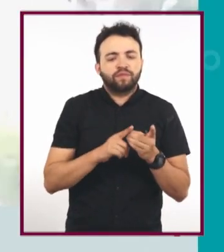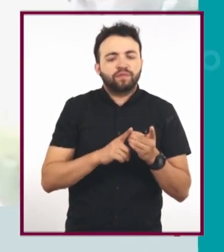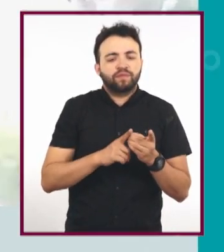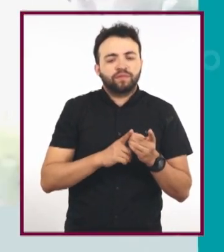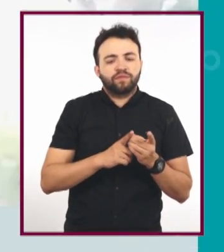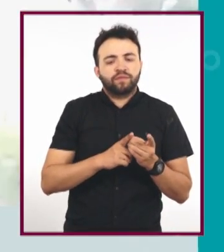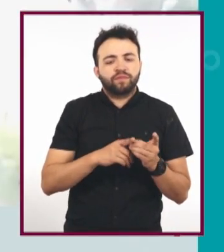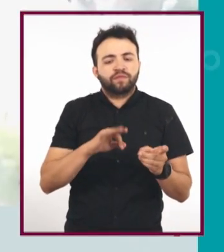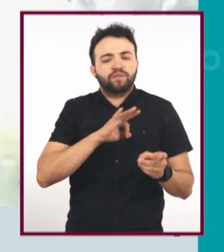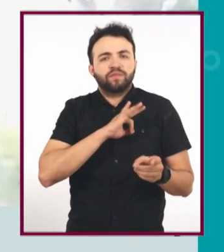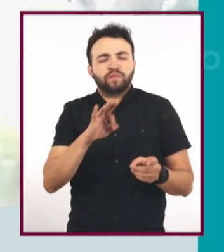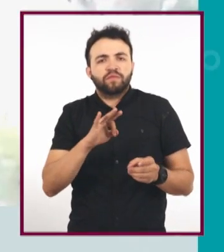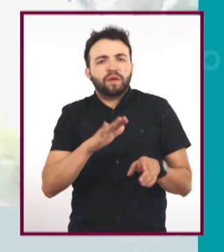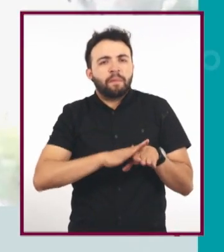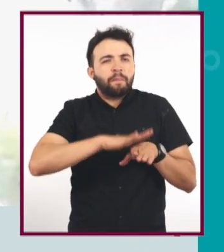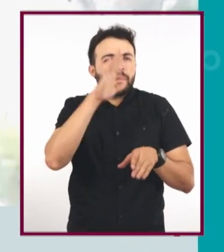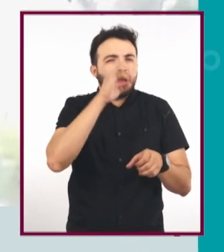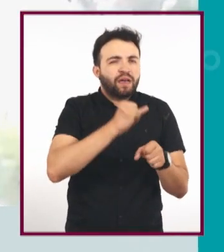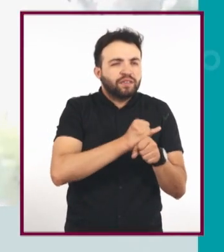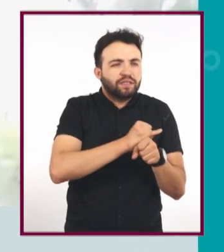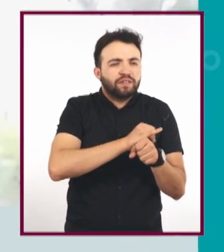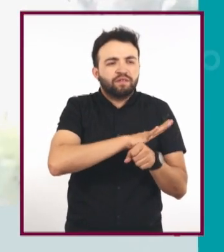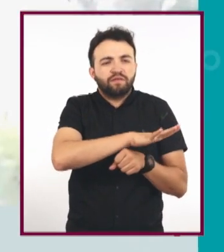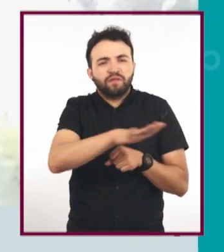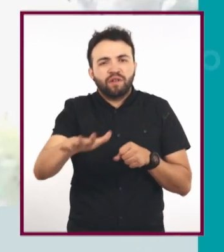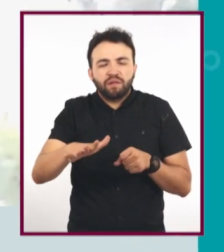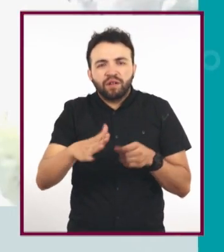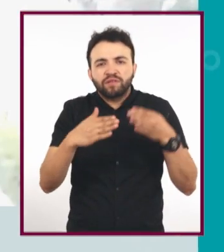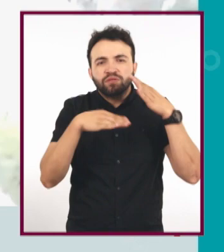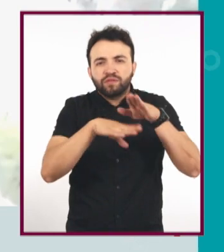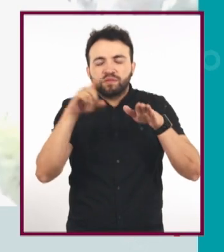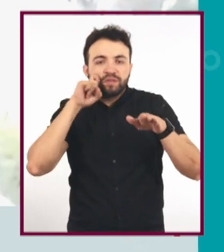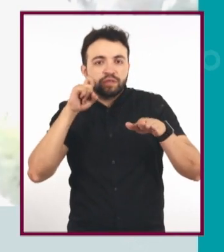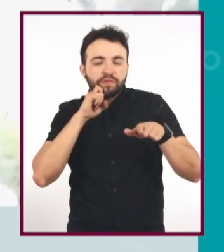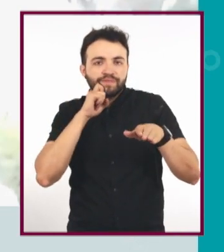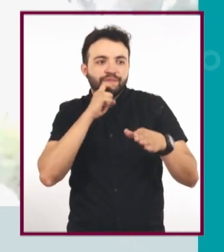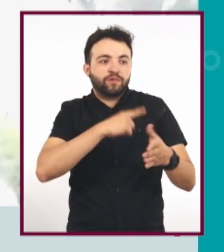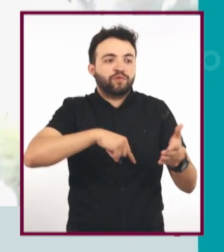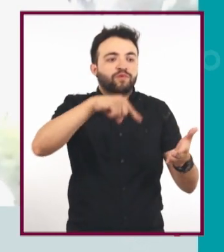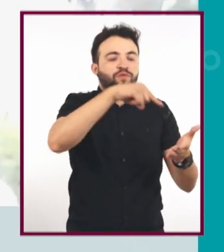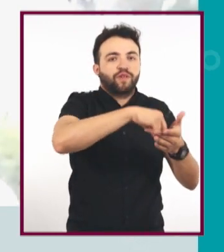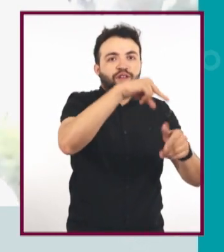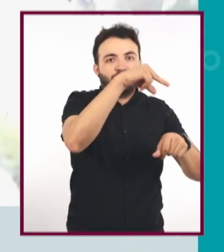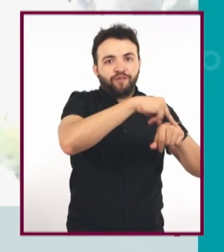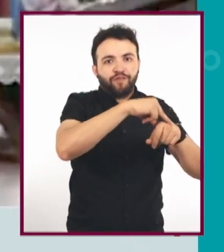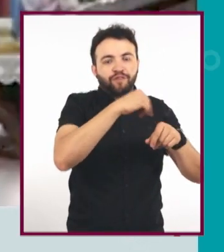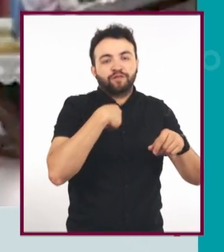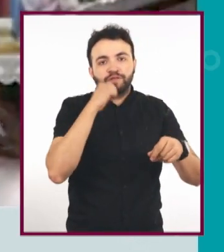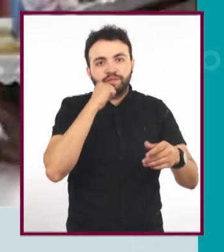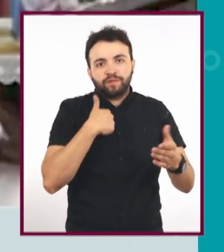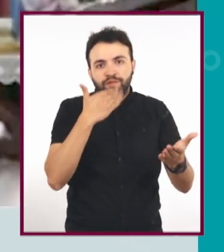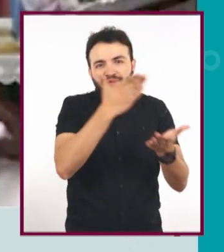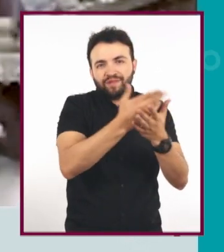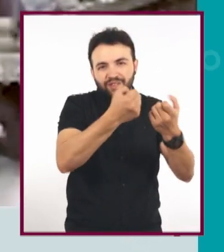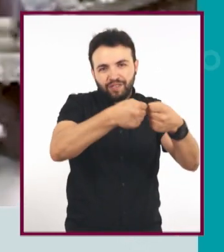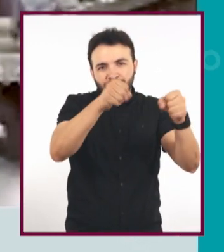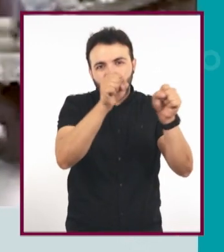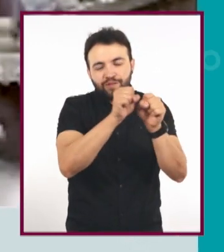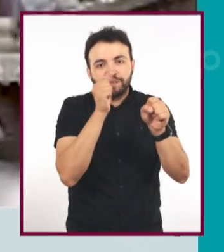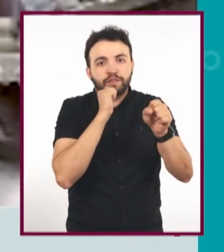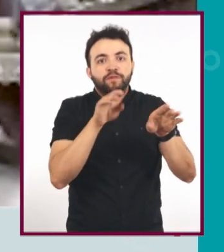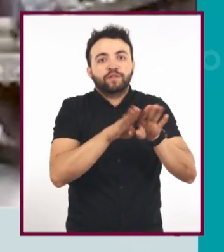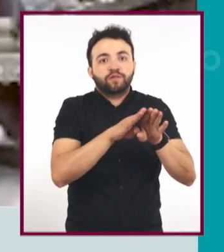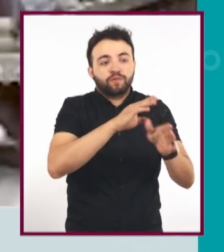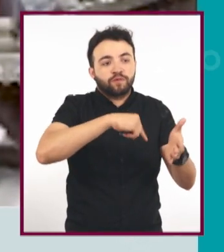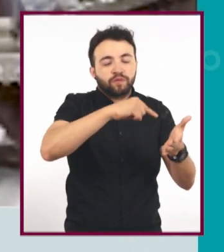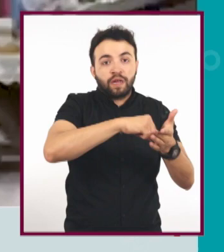Sí, generalmente hablo con mi mamá, que es la persona con la que vivo y con la que tengo pues más confianza. Con mi mamá es con